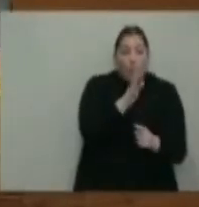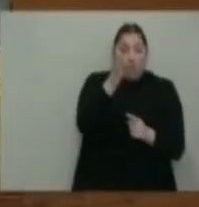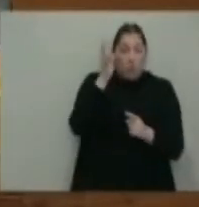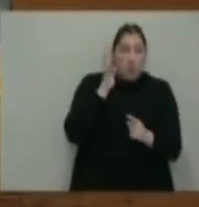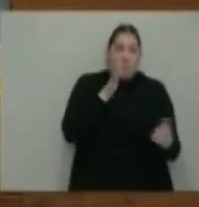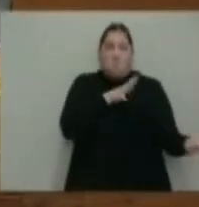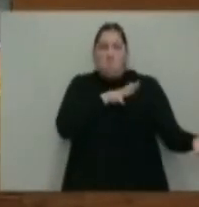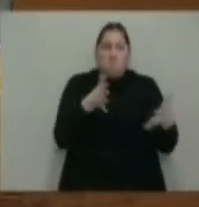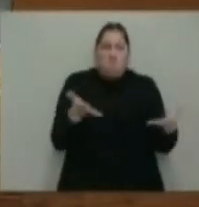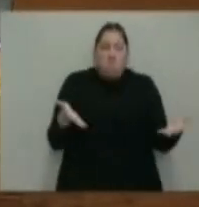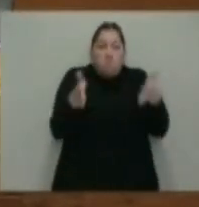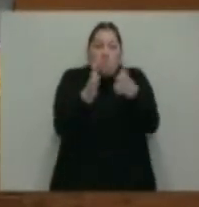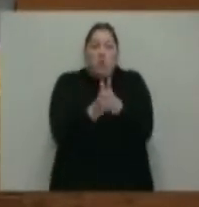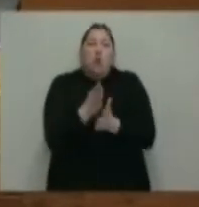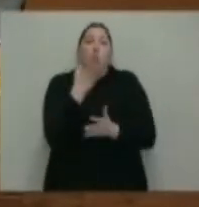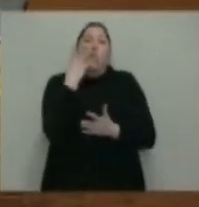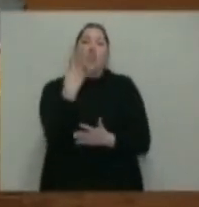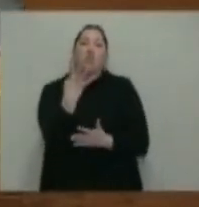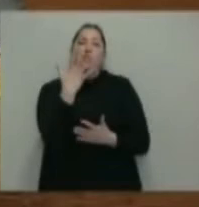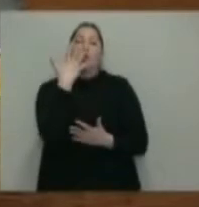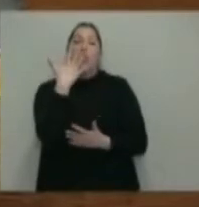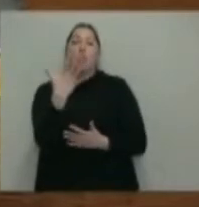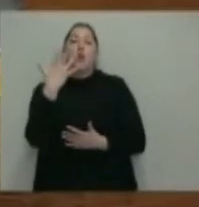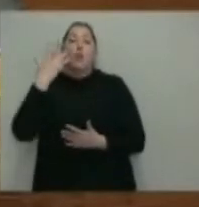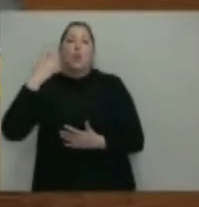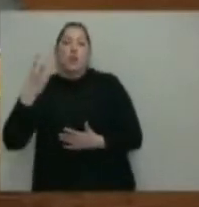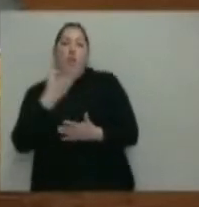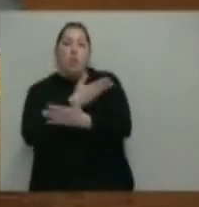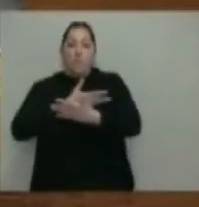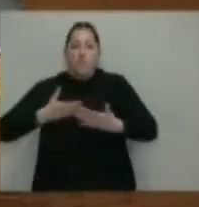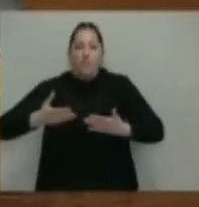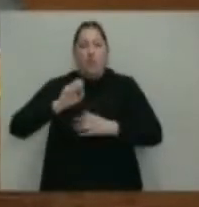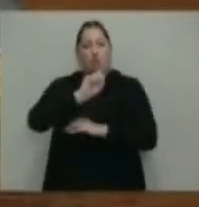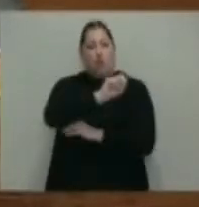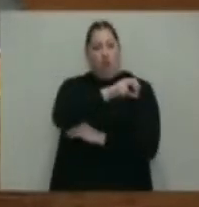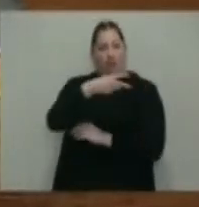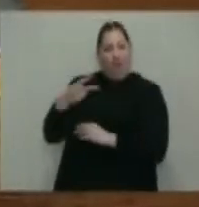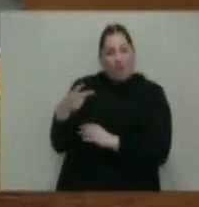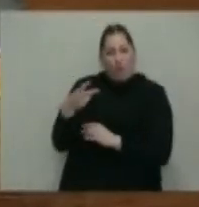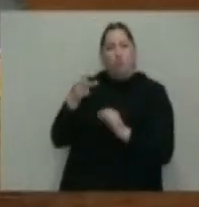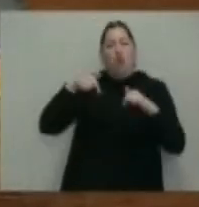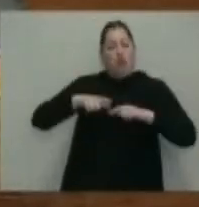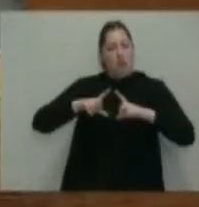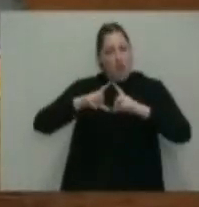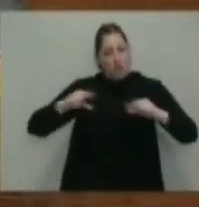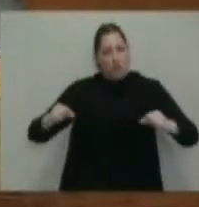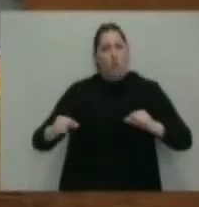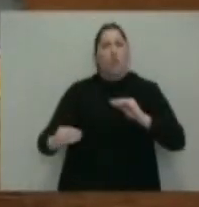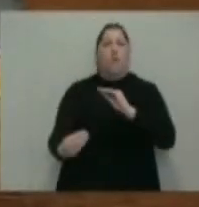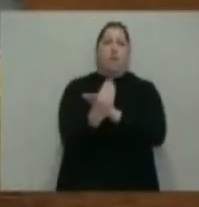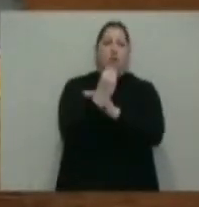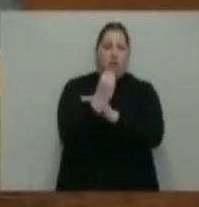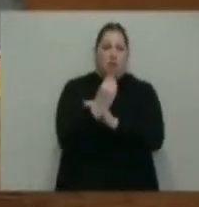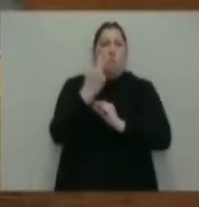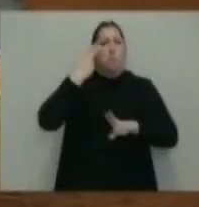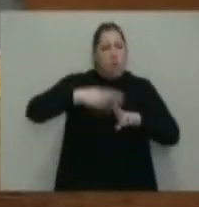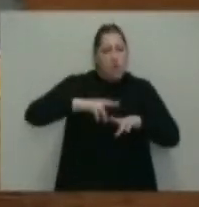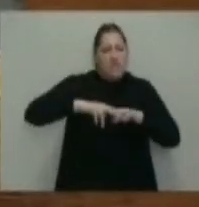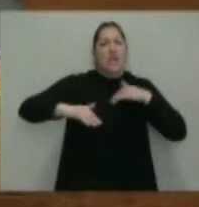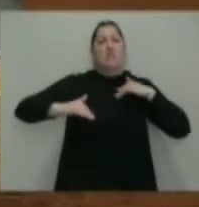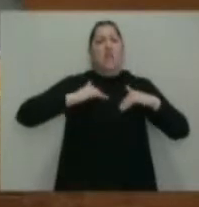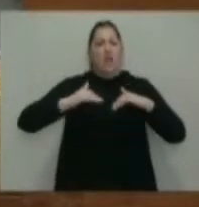cifra aproximada de 452 millones de euros en Asturias para invertir en políticas activas de